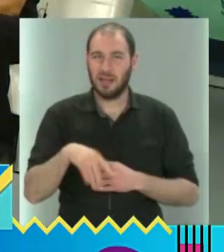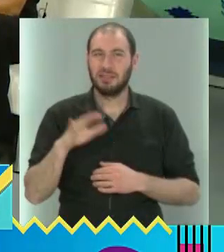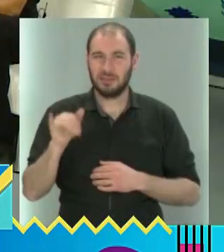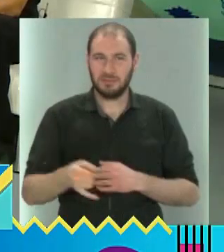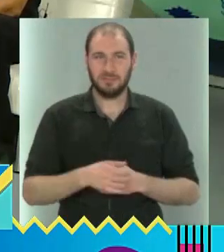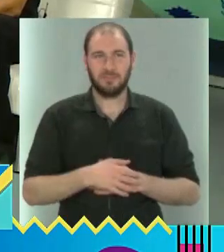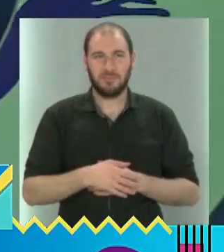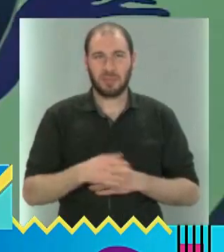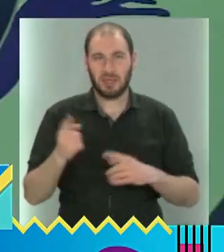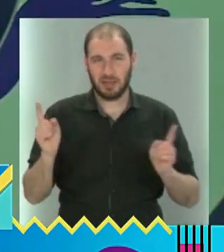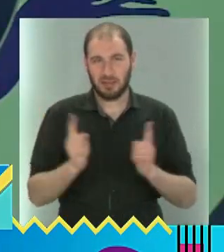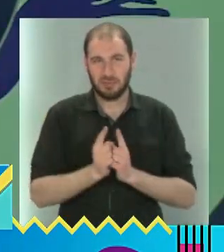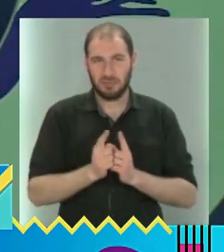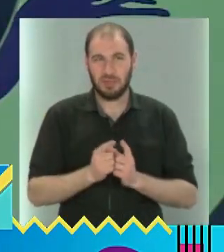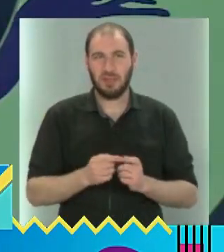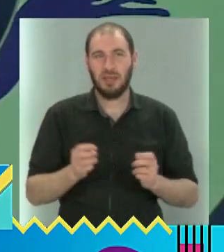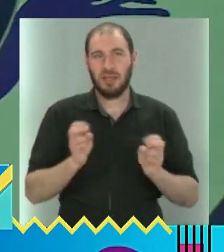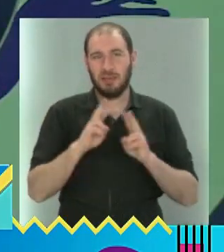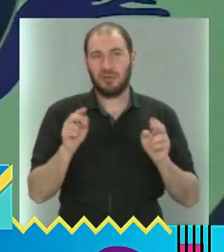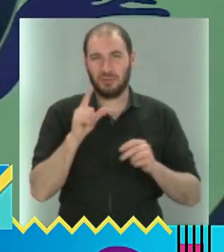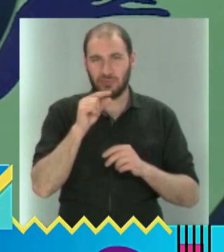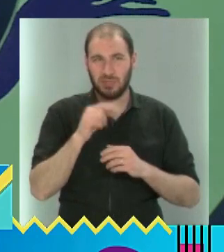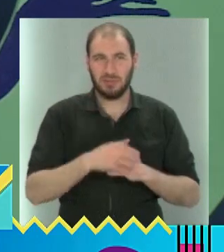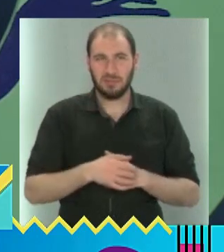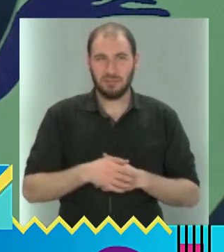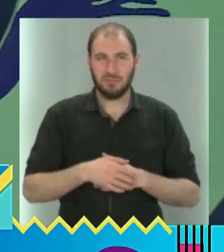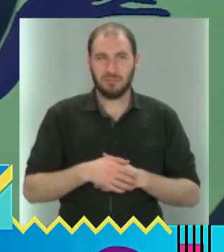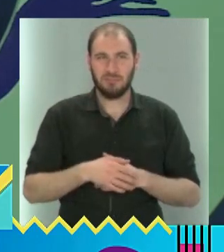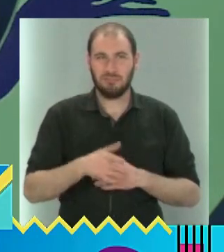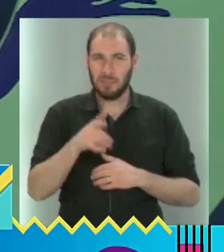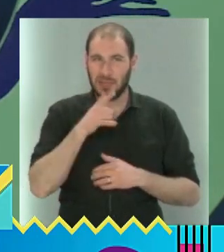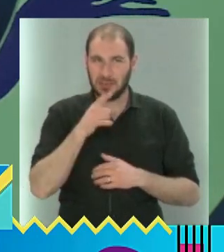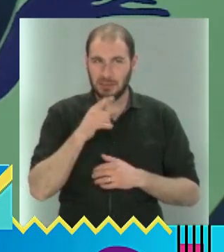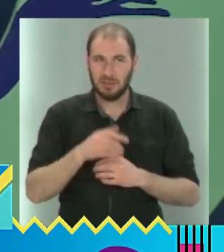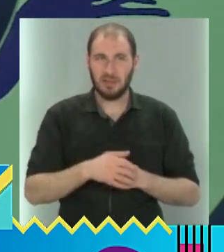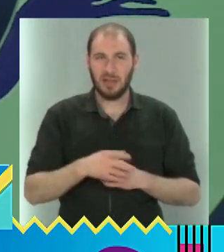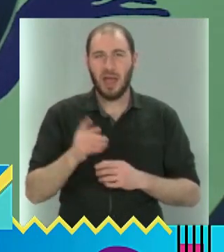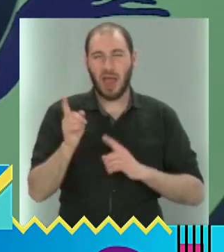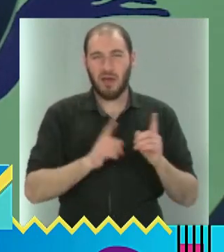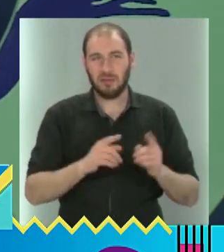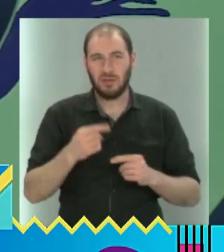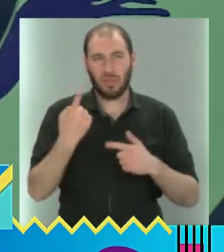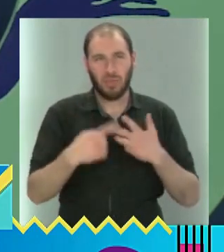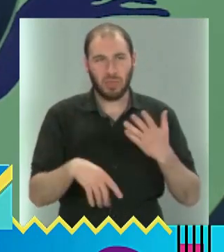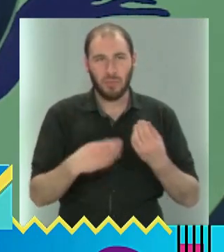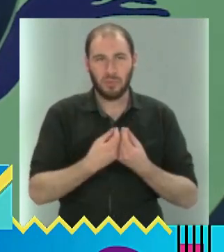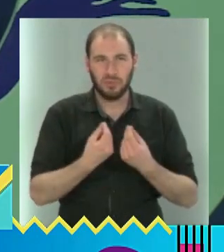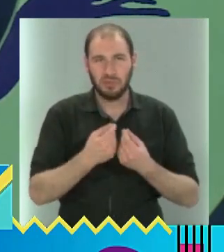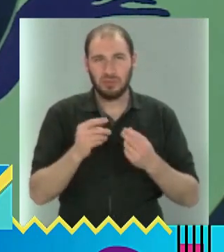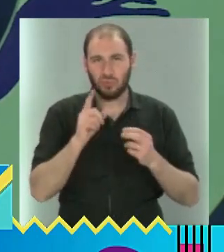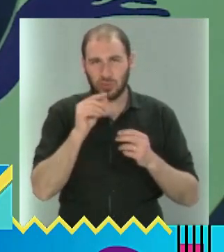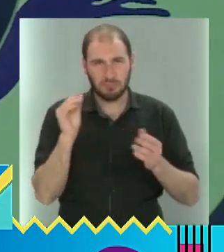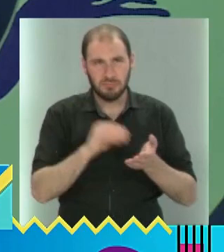Manuel. Para resumirlo, porque se trata de un tuit, creo que, porque digo, por ahí estamos diciendo varias cosas, no sé si van todas en el mismo